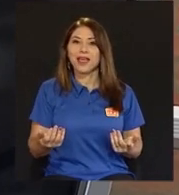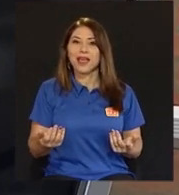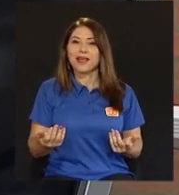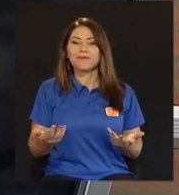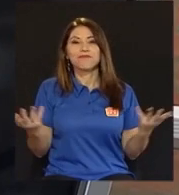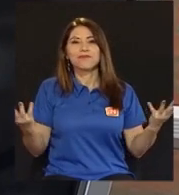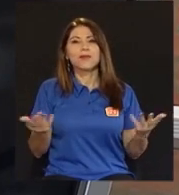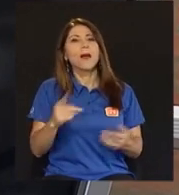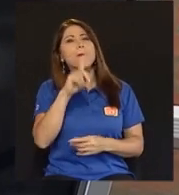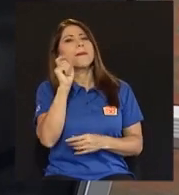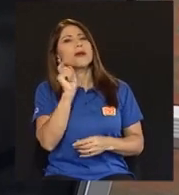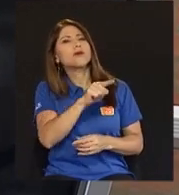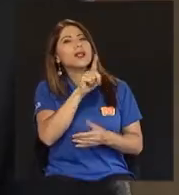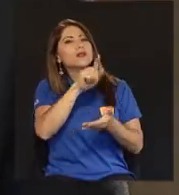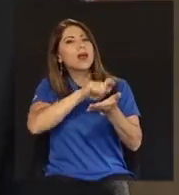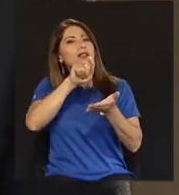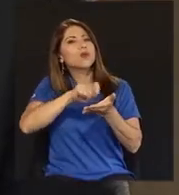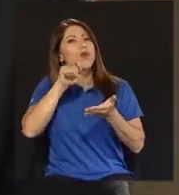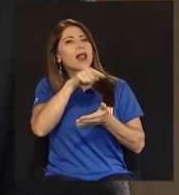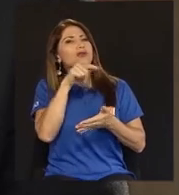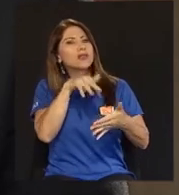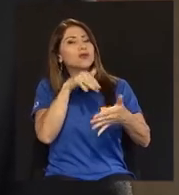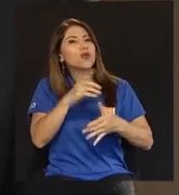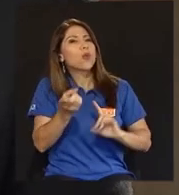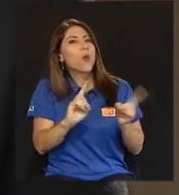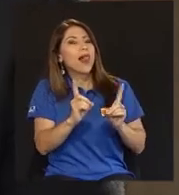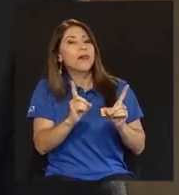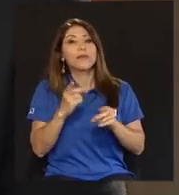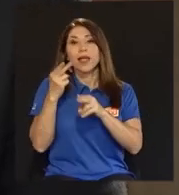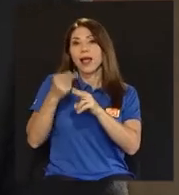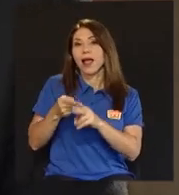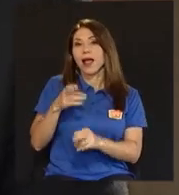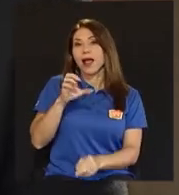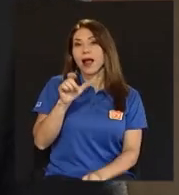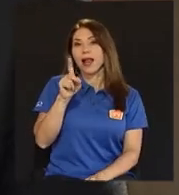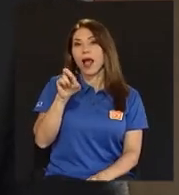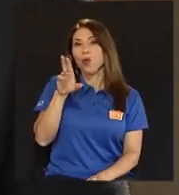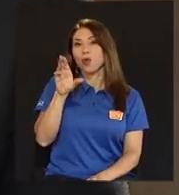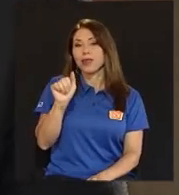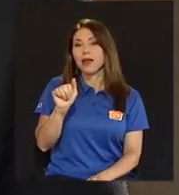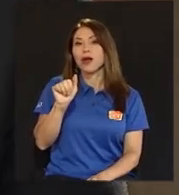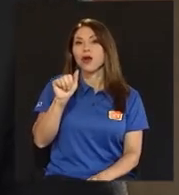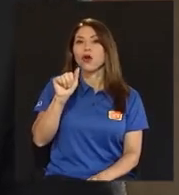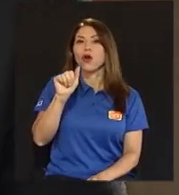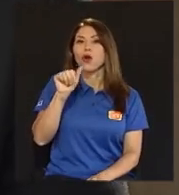¿a qué escuela primaria fue, don Roger? Claudio González Rucavado. ¿Qué queda?